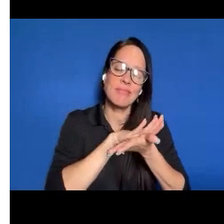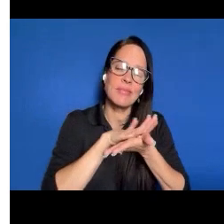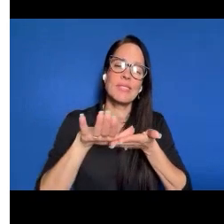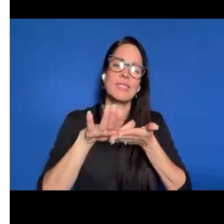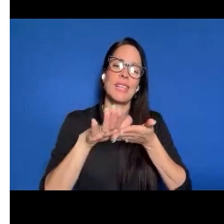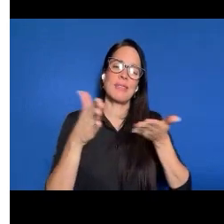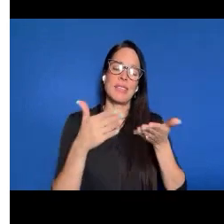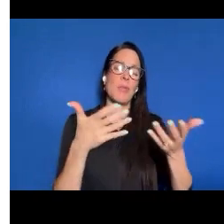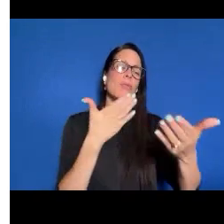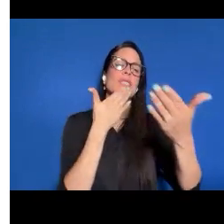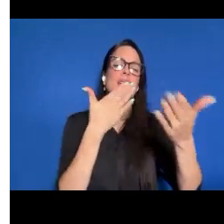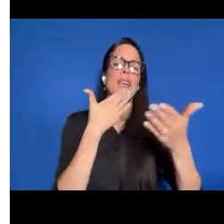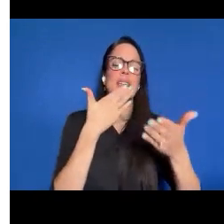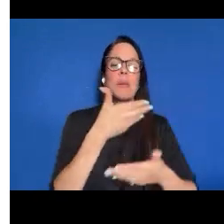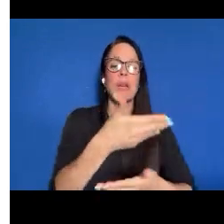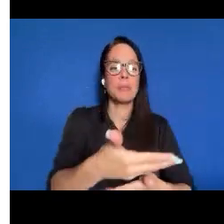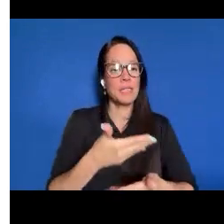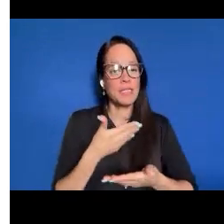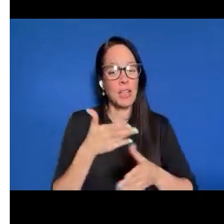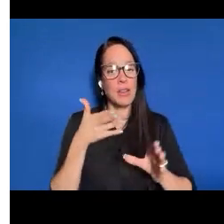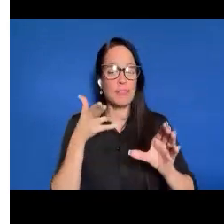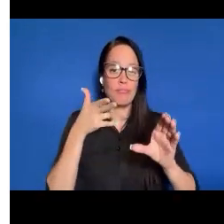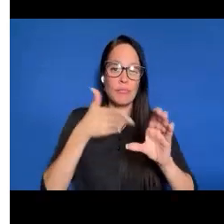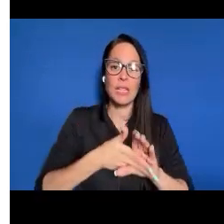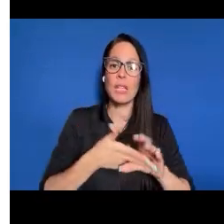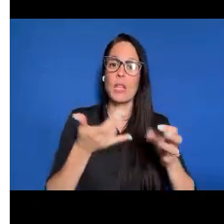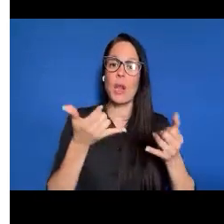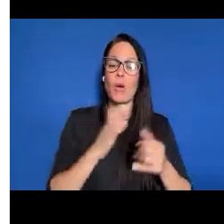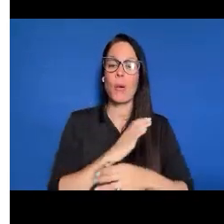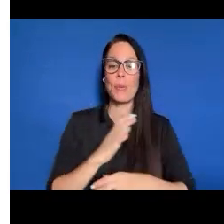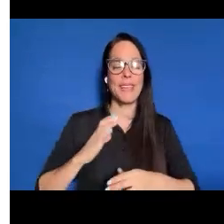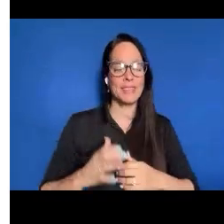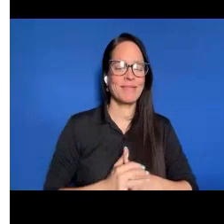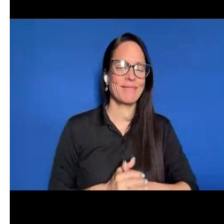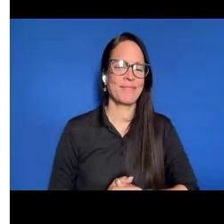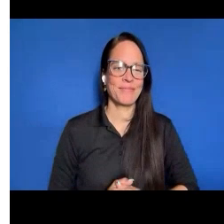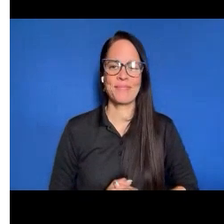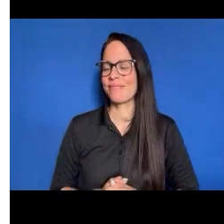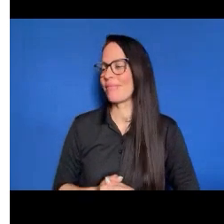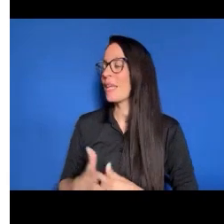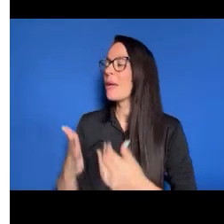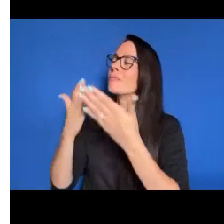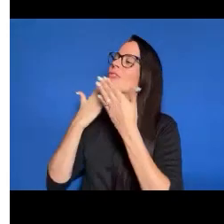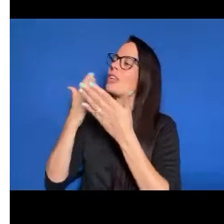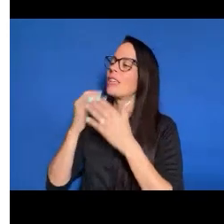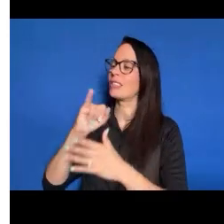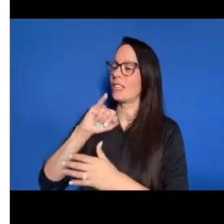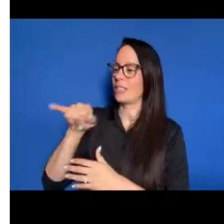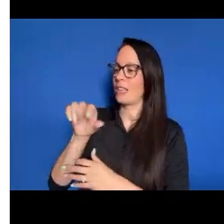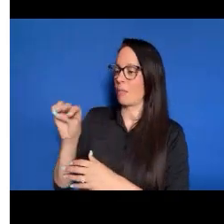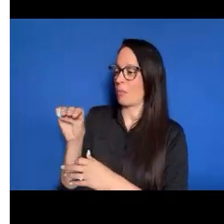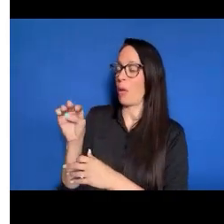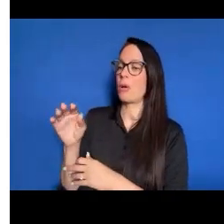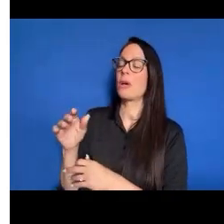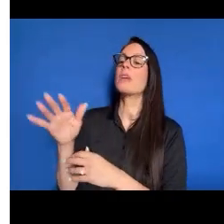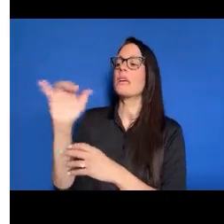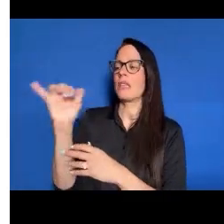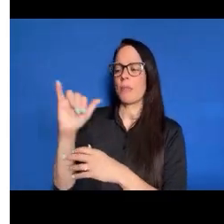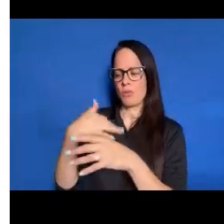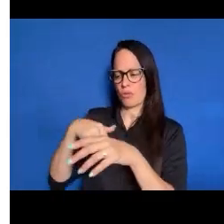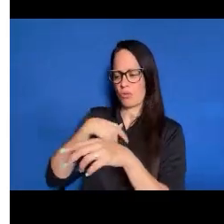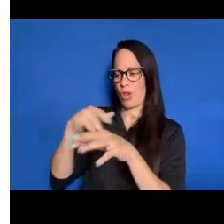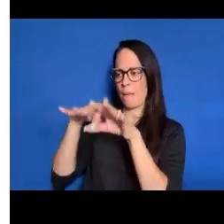por la invitación a pertenecer a este comité. Muchas gracias, Jennifer. Igual que como comentábamos con el doctor Luis, esperamos,